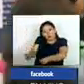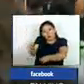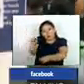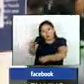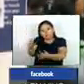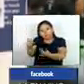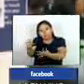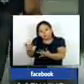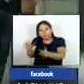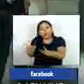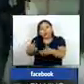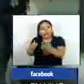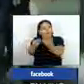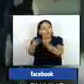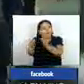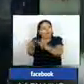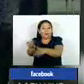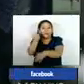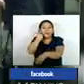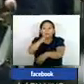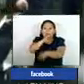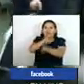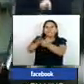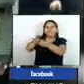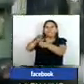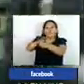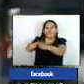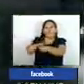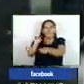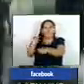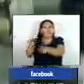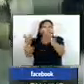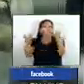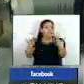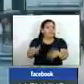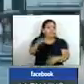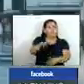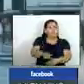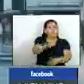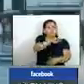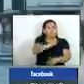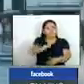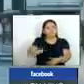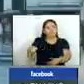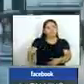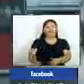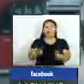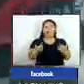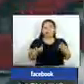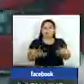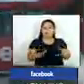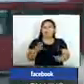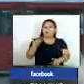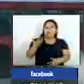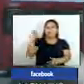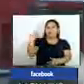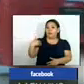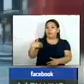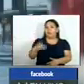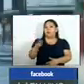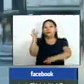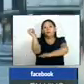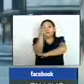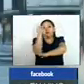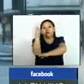a la amenaza de las nuevas variantes de COVID-19, algo que ya había sido implementado por las autoridades nacionales en medio de la